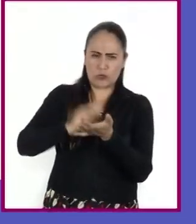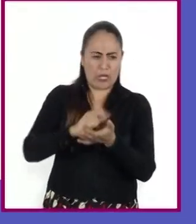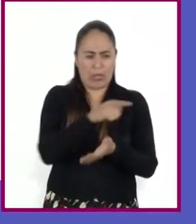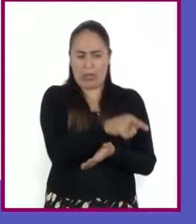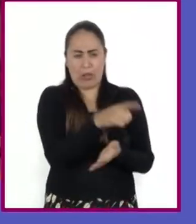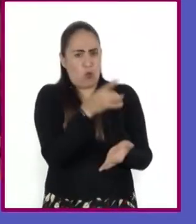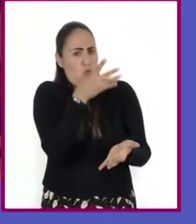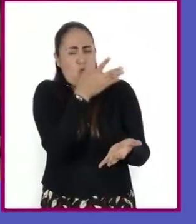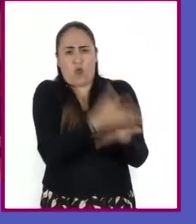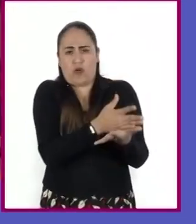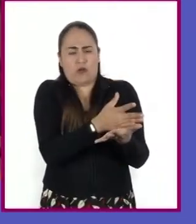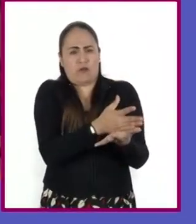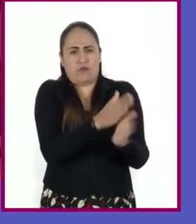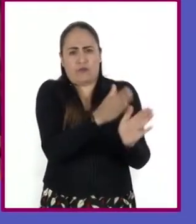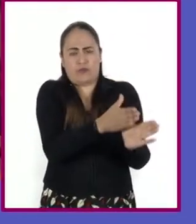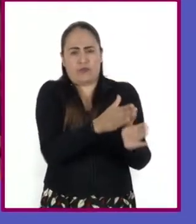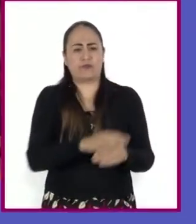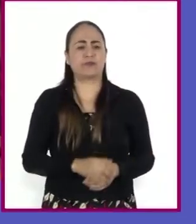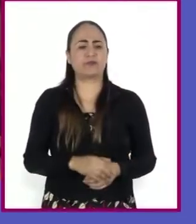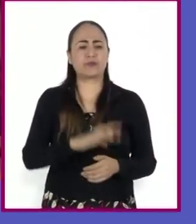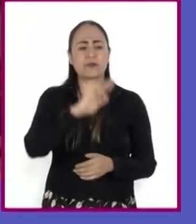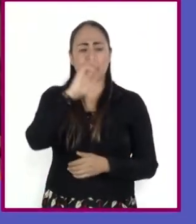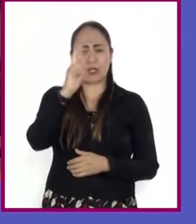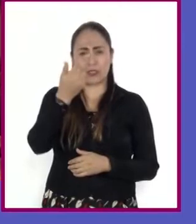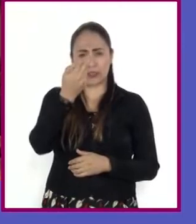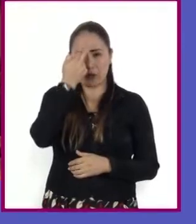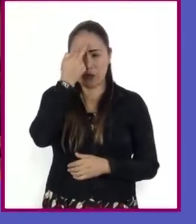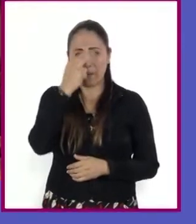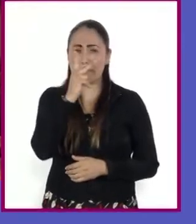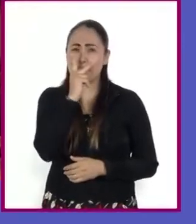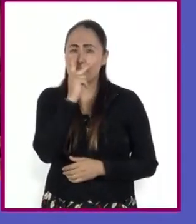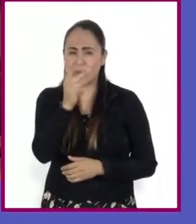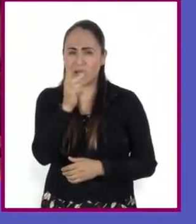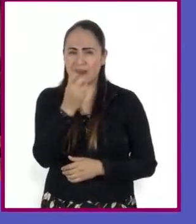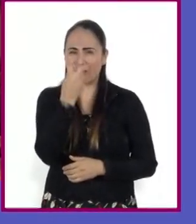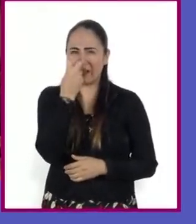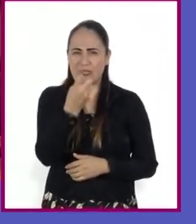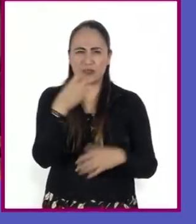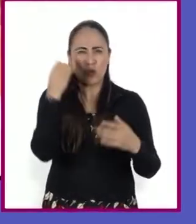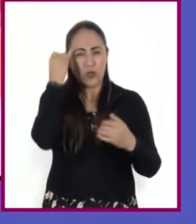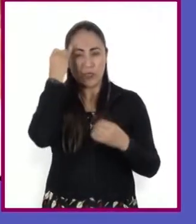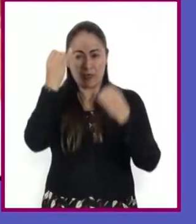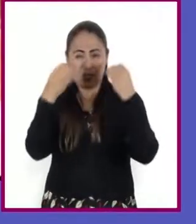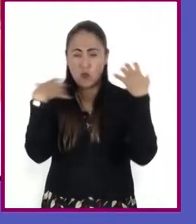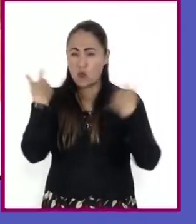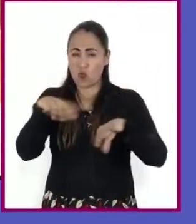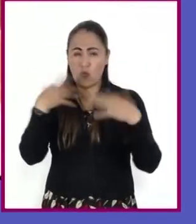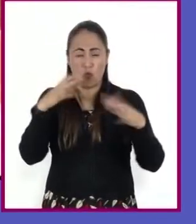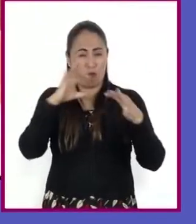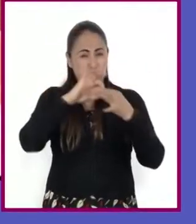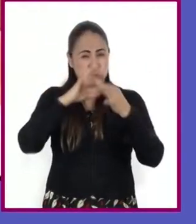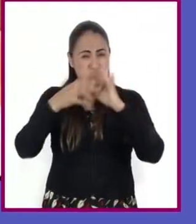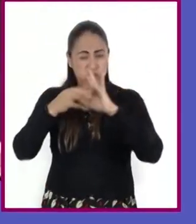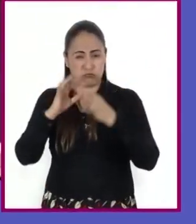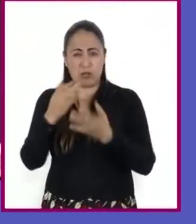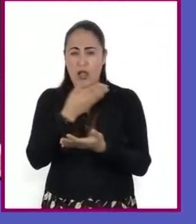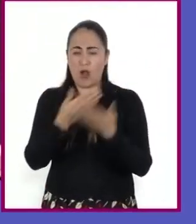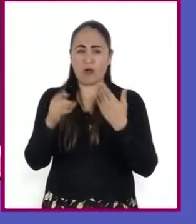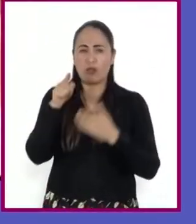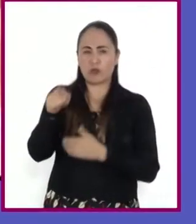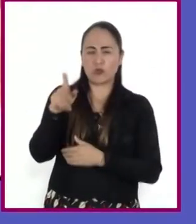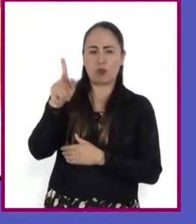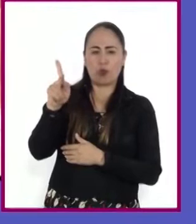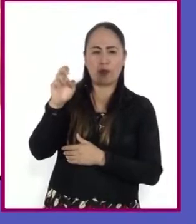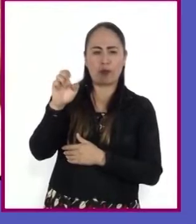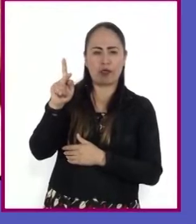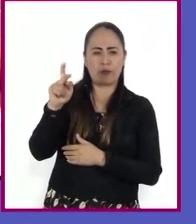particular. Y recuerden, las palabras son el arma de las ideas. Ahora explícanos, Pepe.